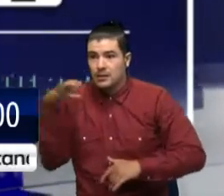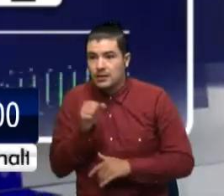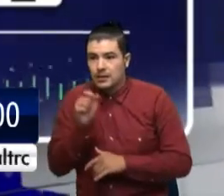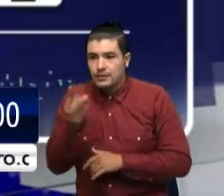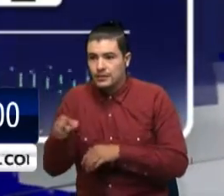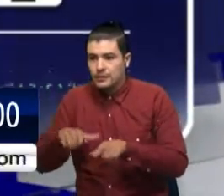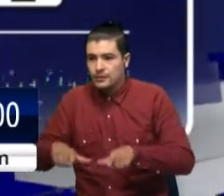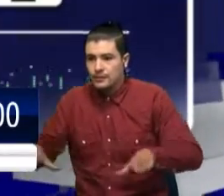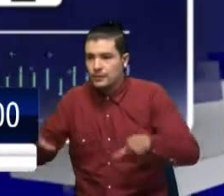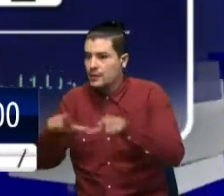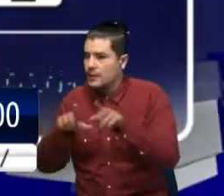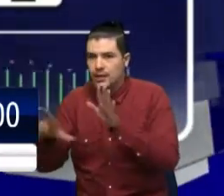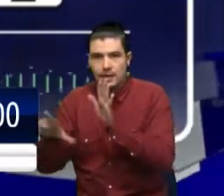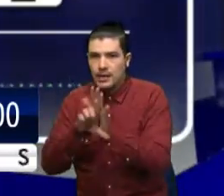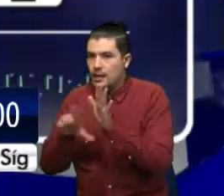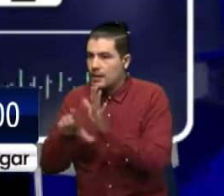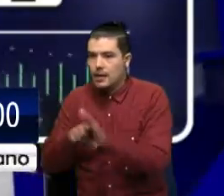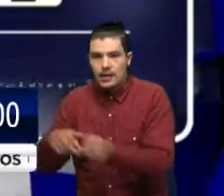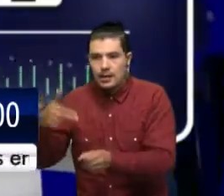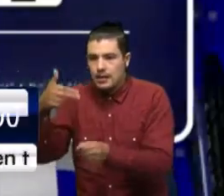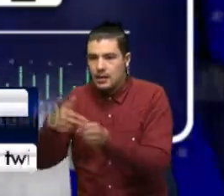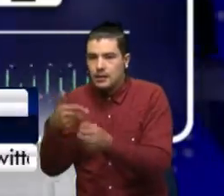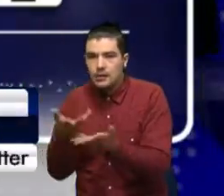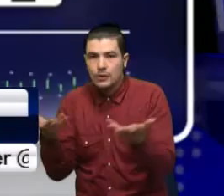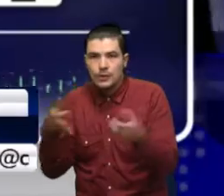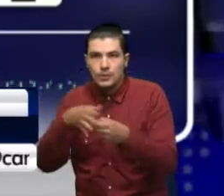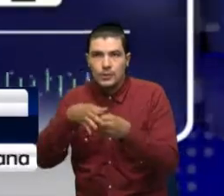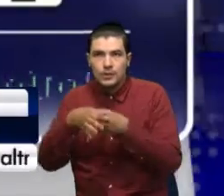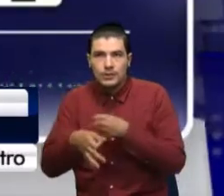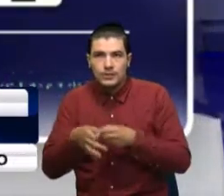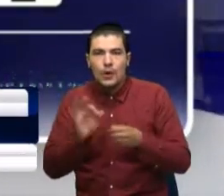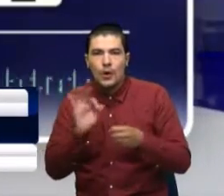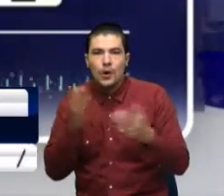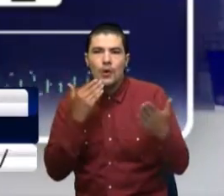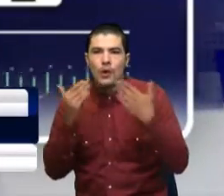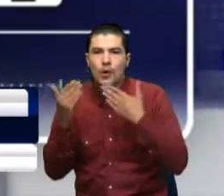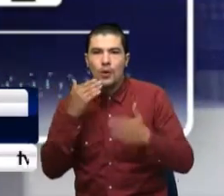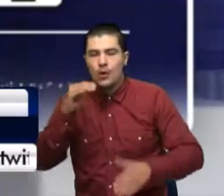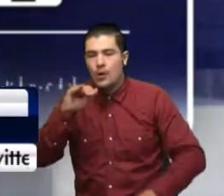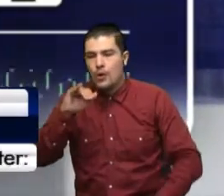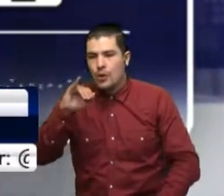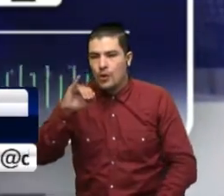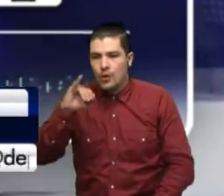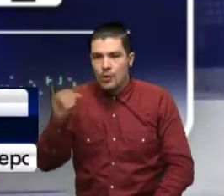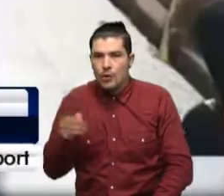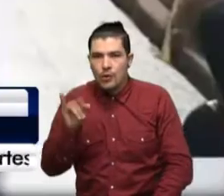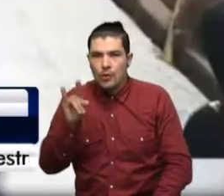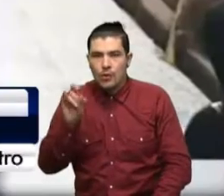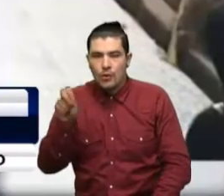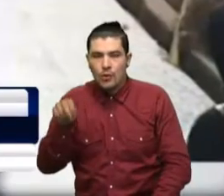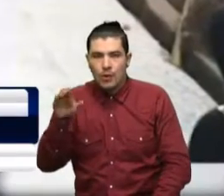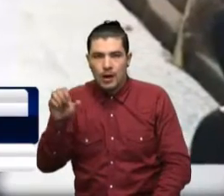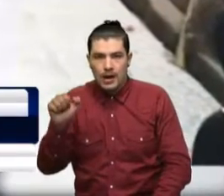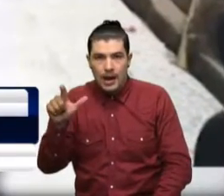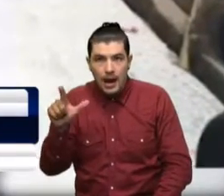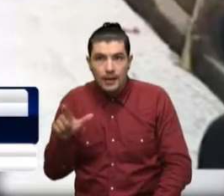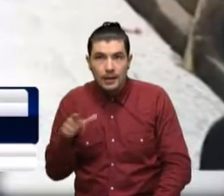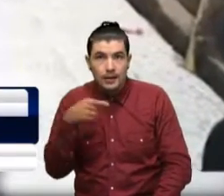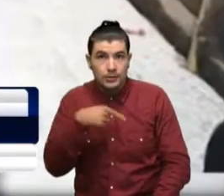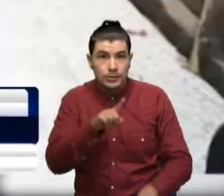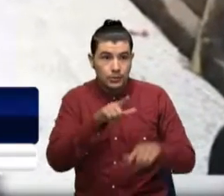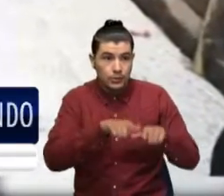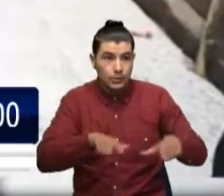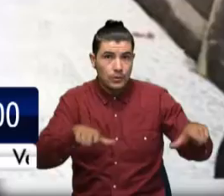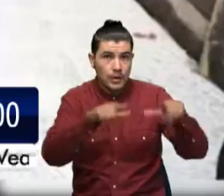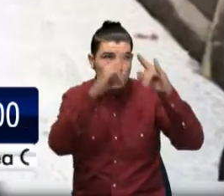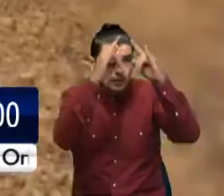depósito ilegal de hidrocarburos en el corregimiento del roncal jurisdicción del municipio de aguachica cesar allí en casetas